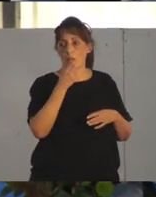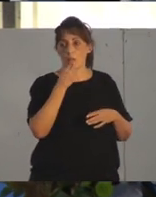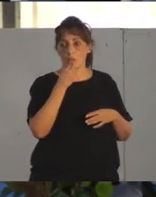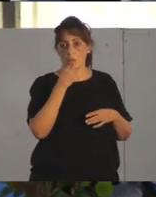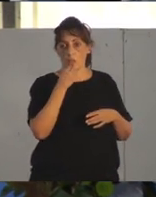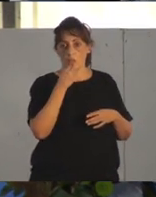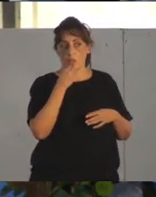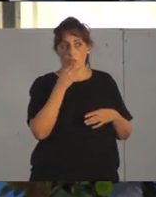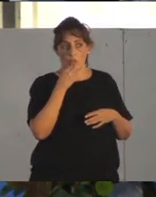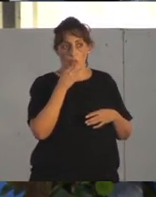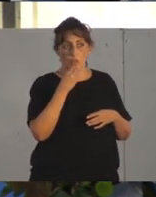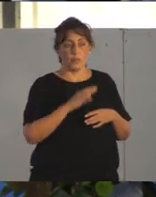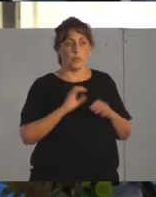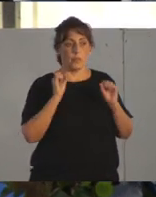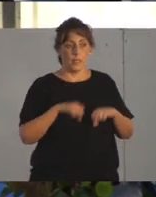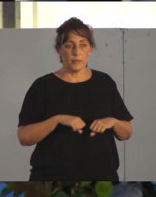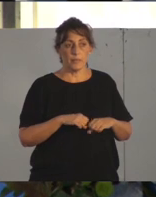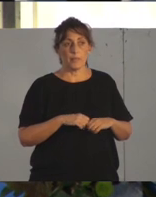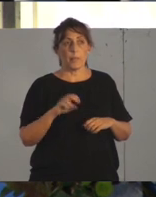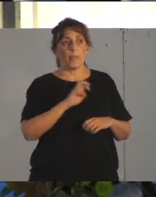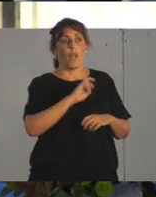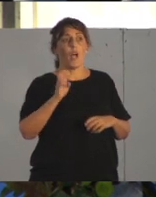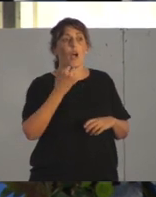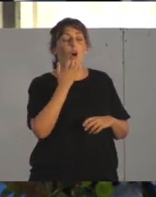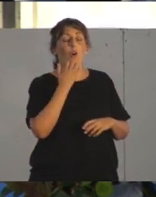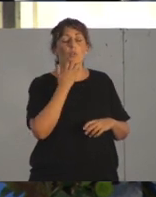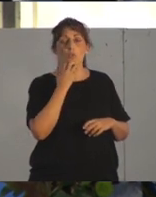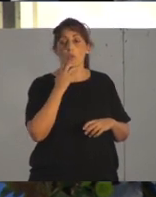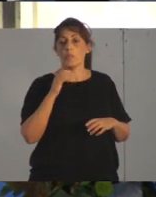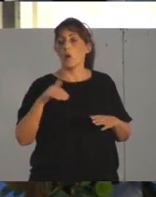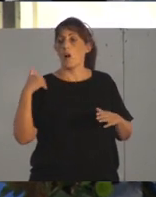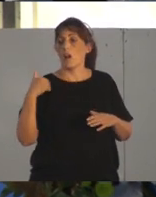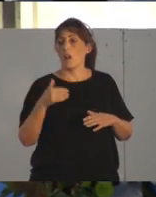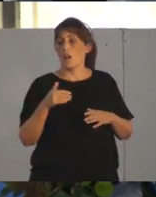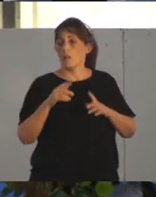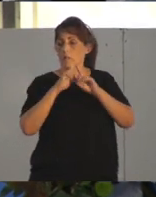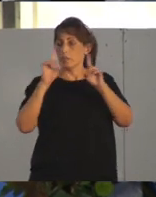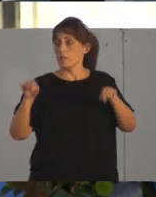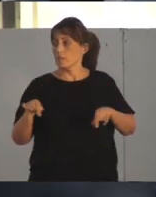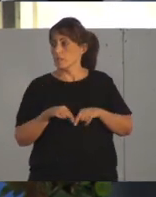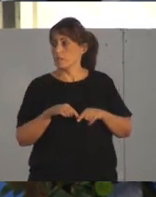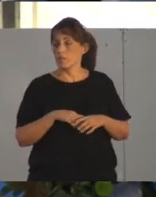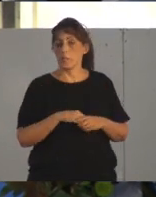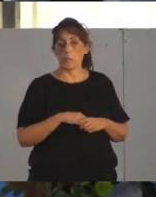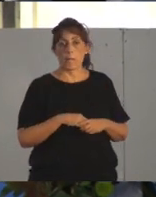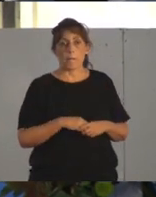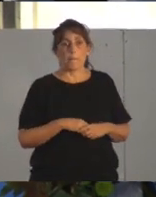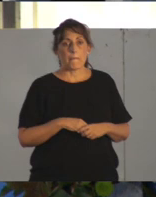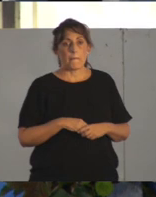a administrar texturizados. Otro ejemplo sería el que tenemos al lado. ¿Cuánto me queda? Ya.